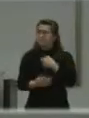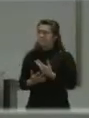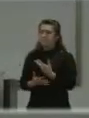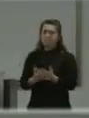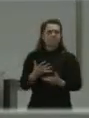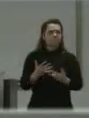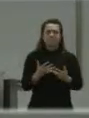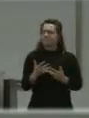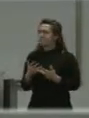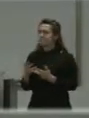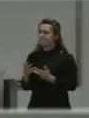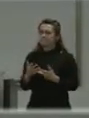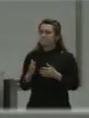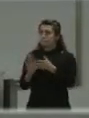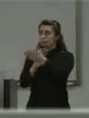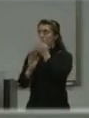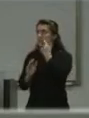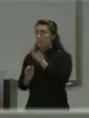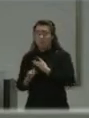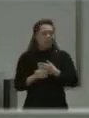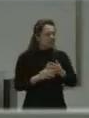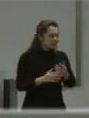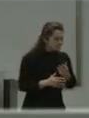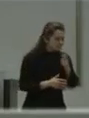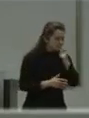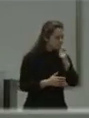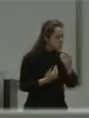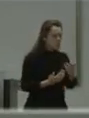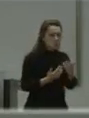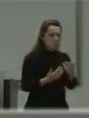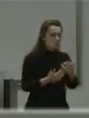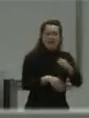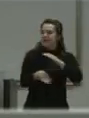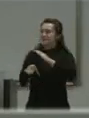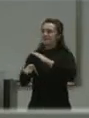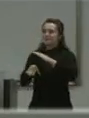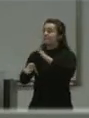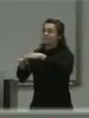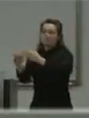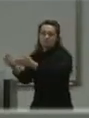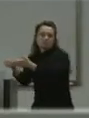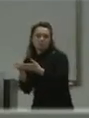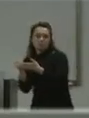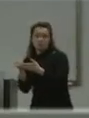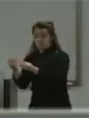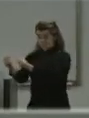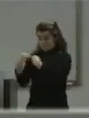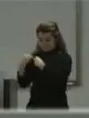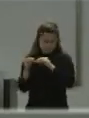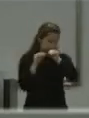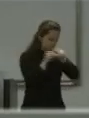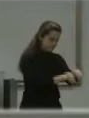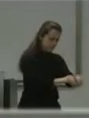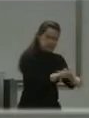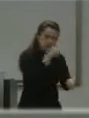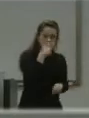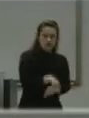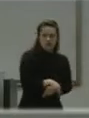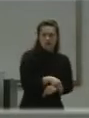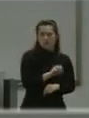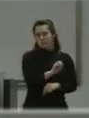a saber direccionar y van a buscar otros medios para para poder ayudar a su hijo Entonces pues